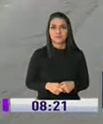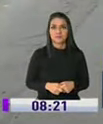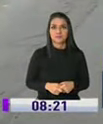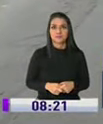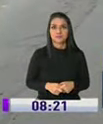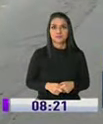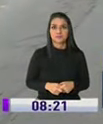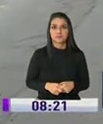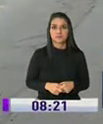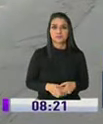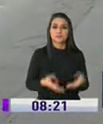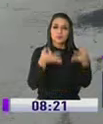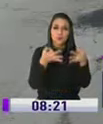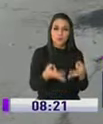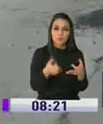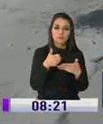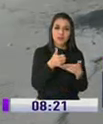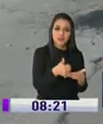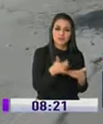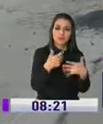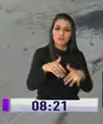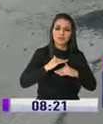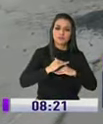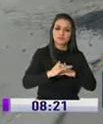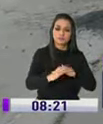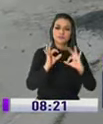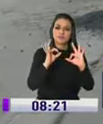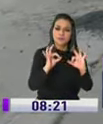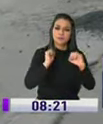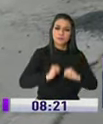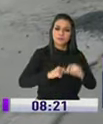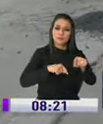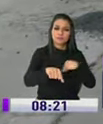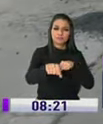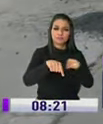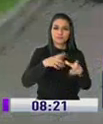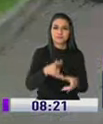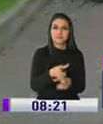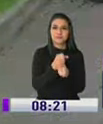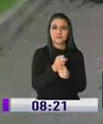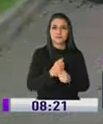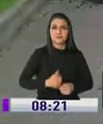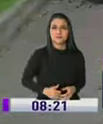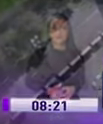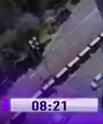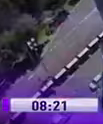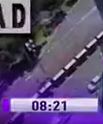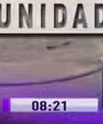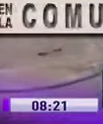hemos ayudado para que usted mantenga ya bien esta calle para que pueda transitar con seguridad.